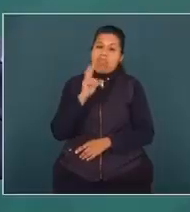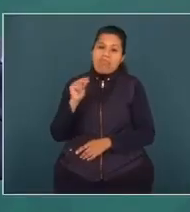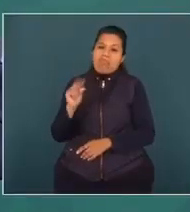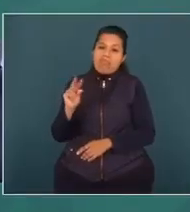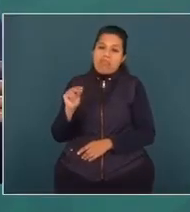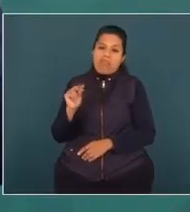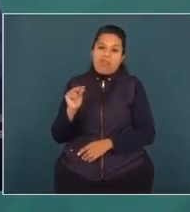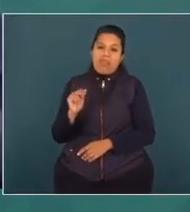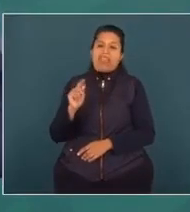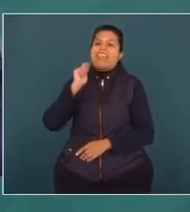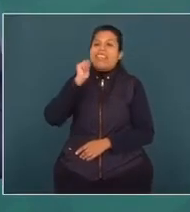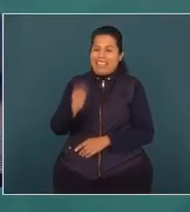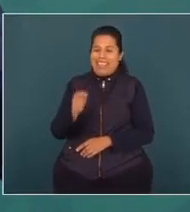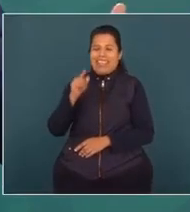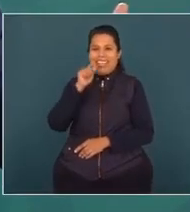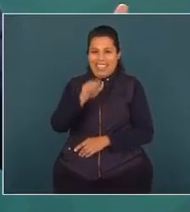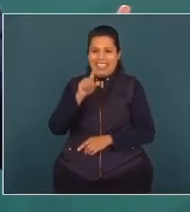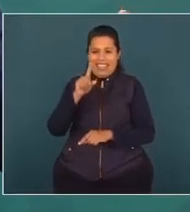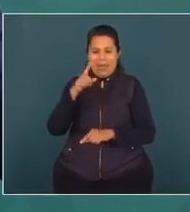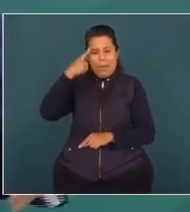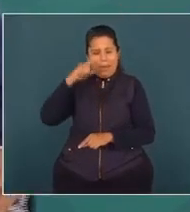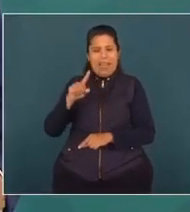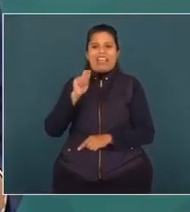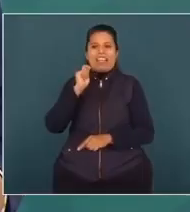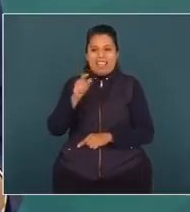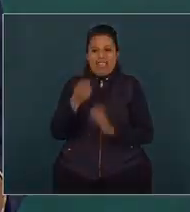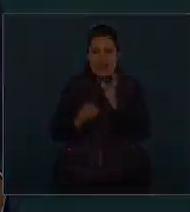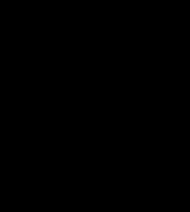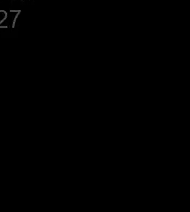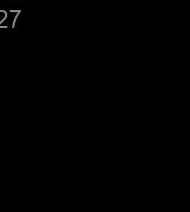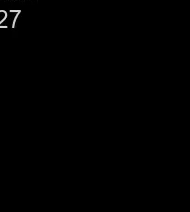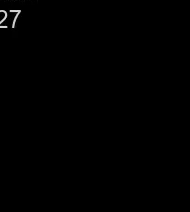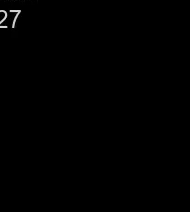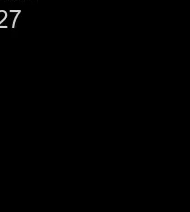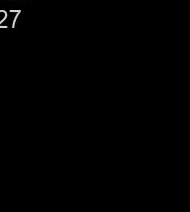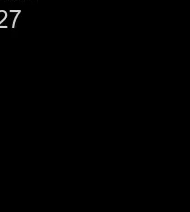la privatización o la llamada reforma energética,